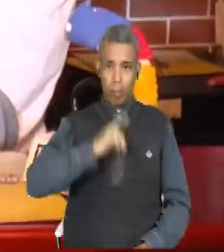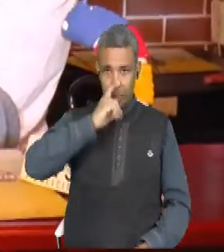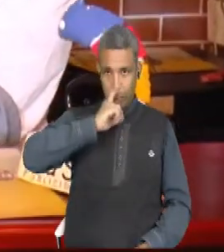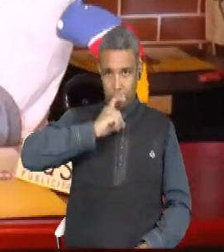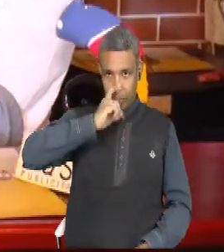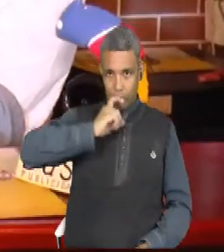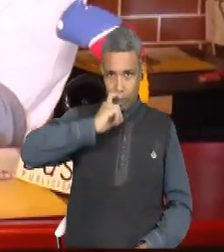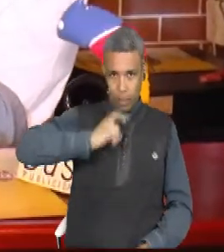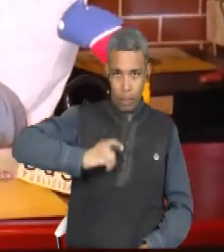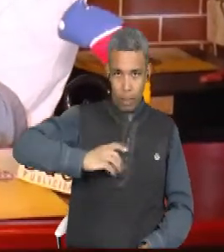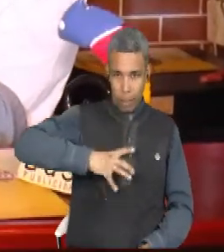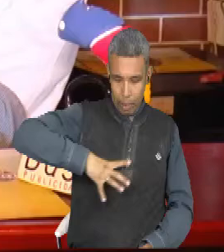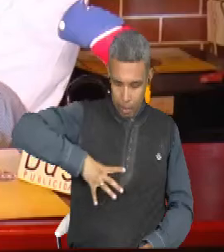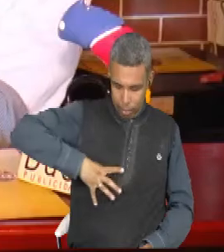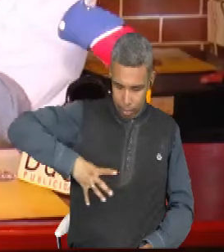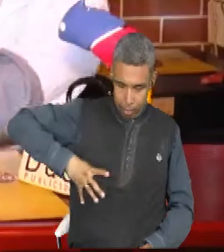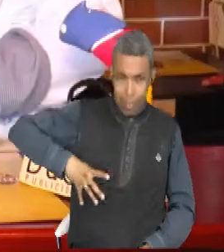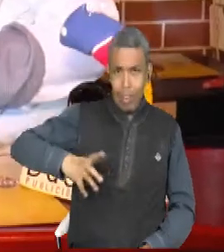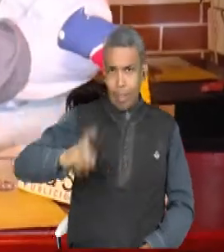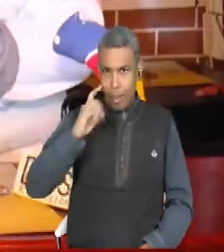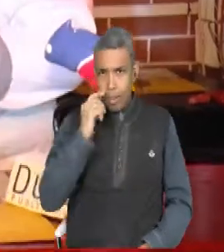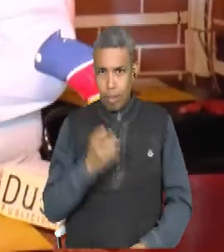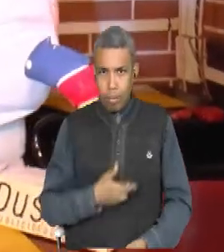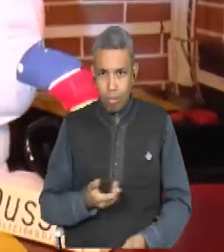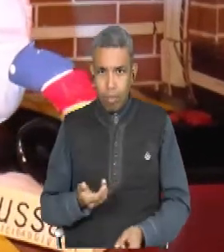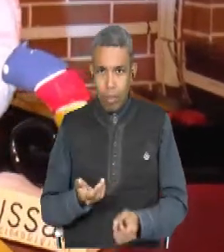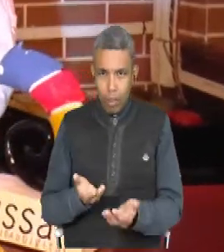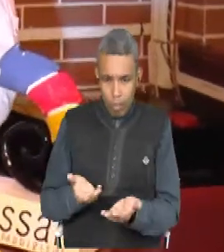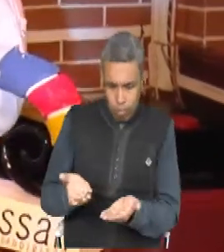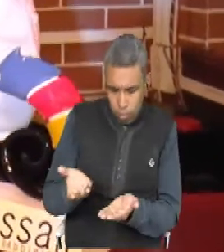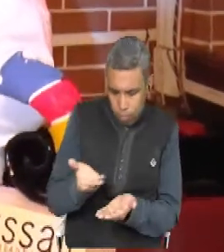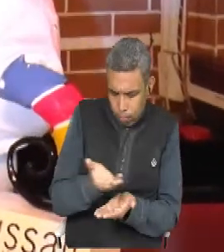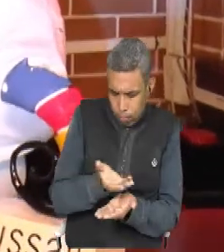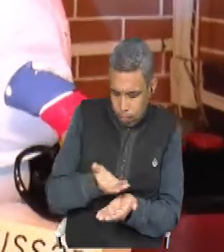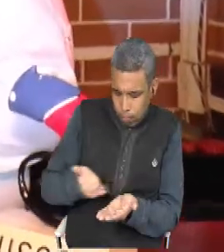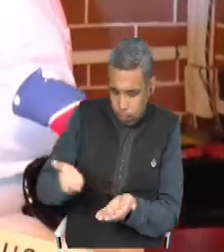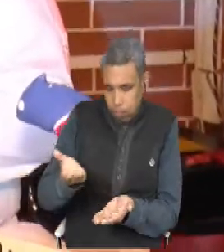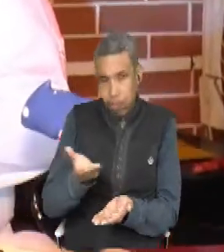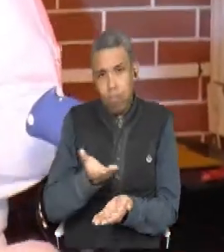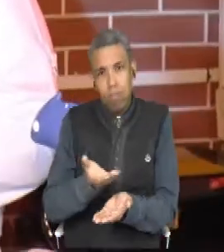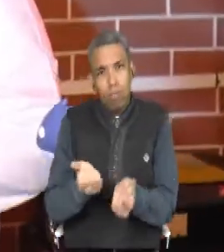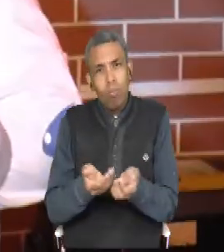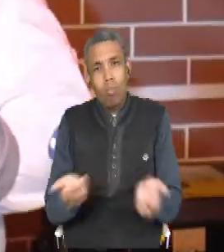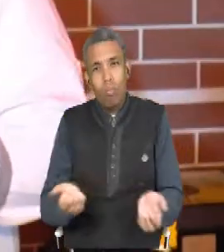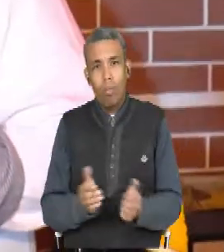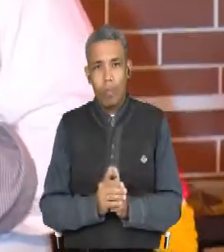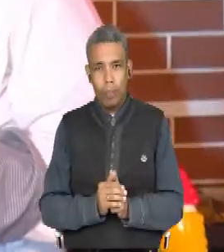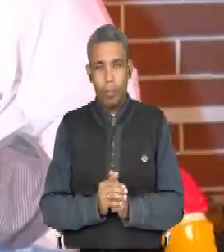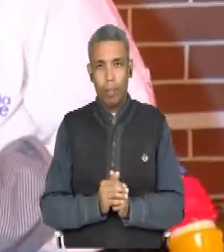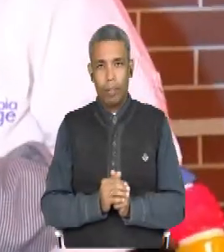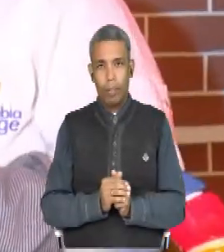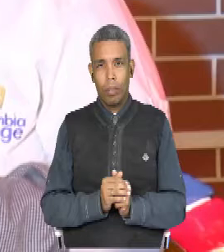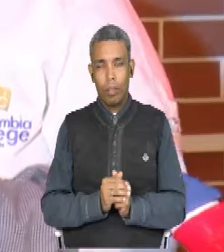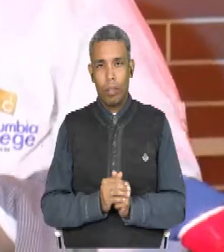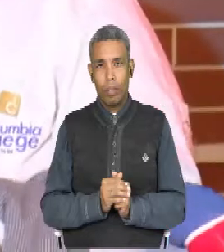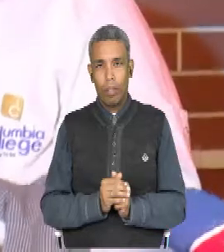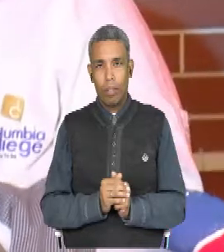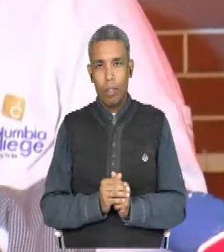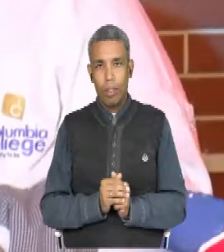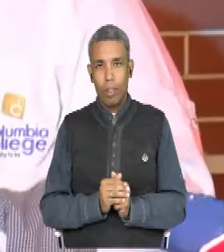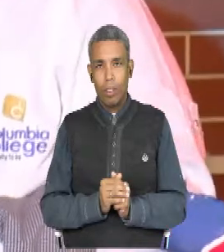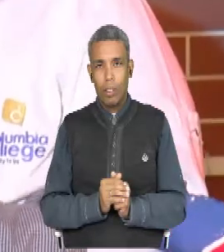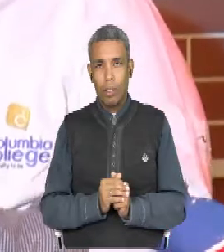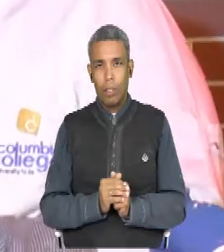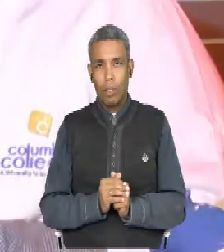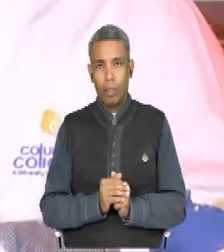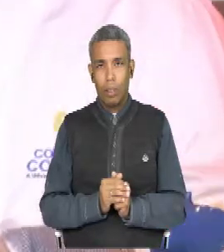cervecería. Cuéntanos un poco sobre la preparación. Bueno, nuestras costillitas son de alta calidad. Manejamos costillas de